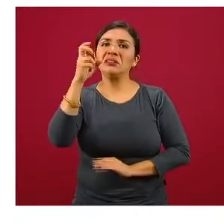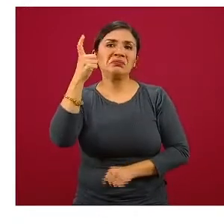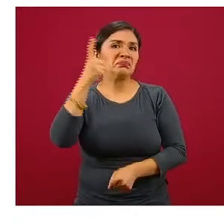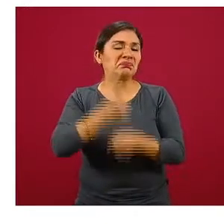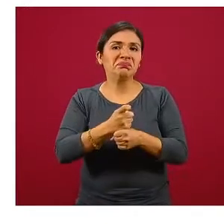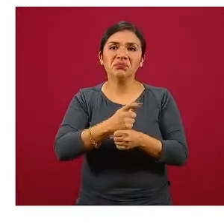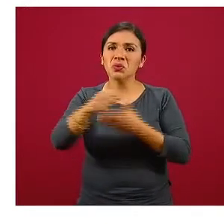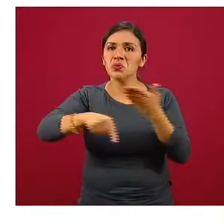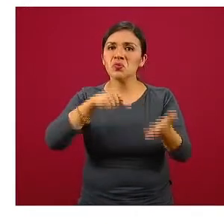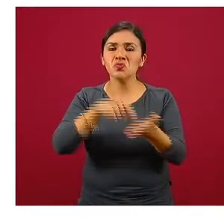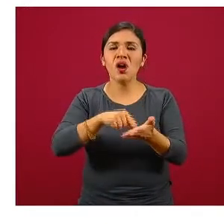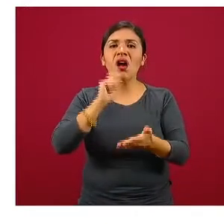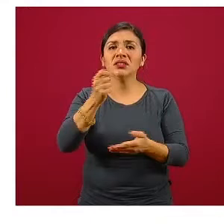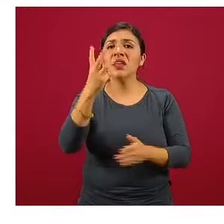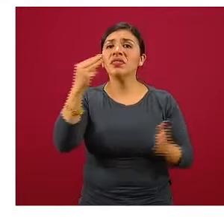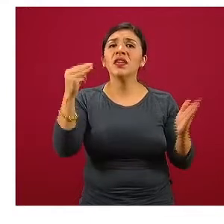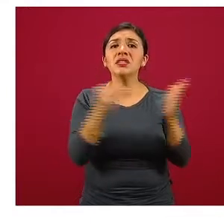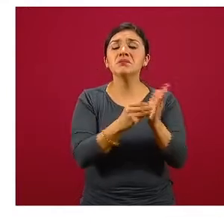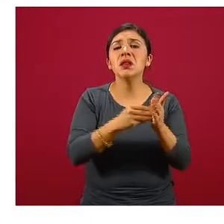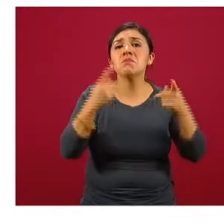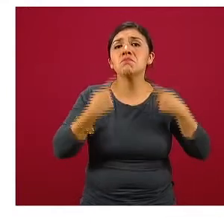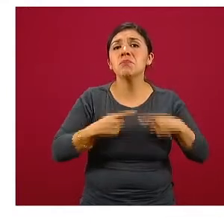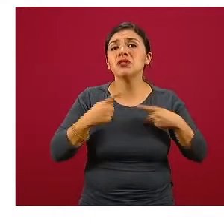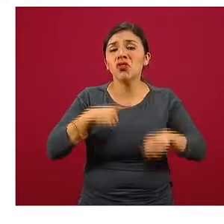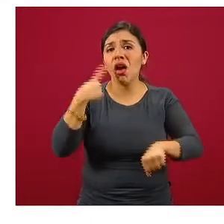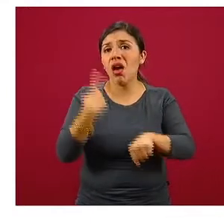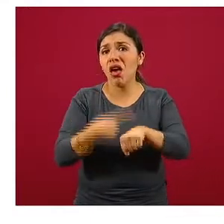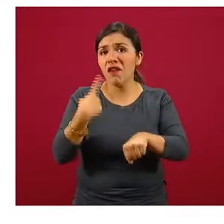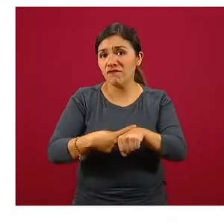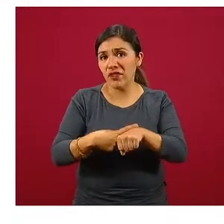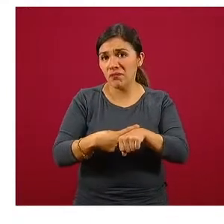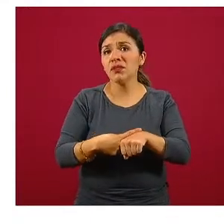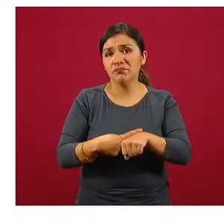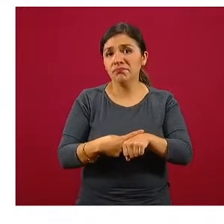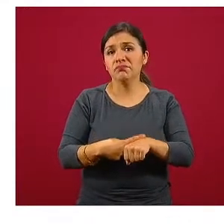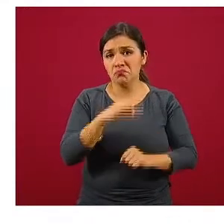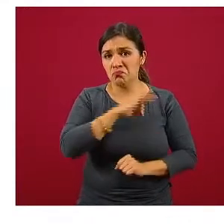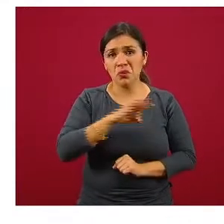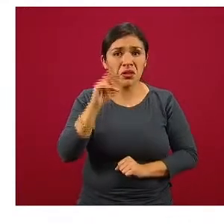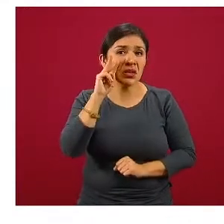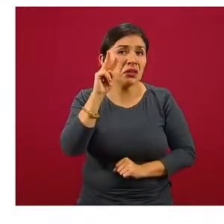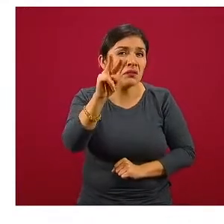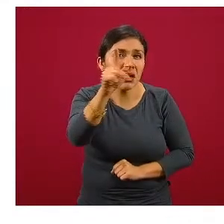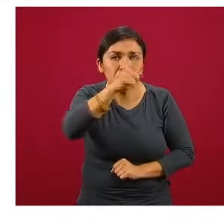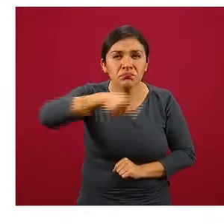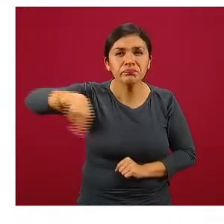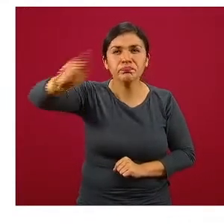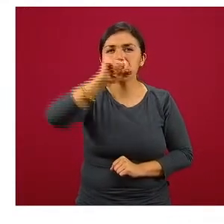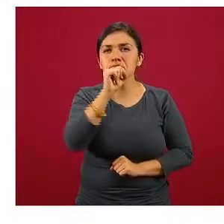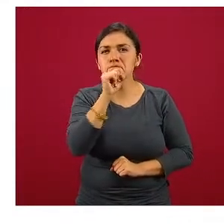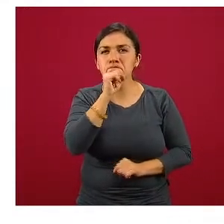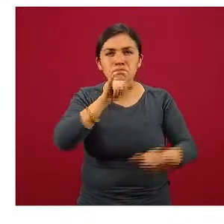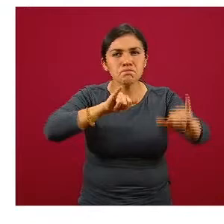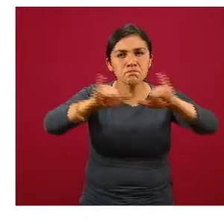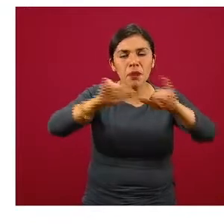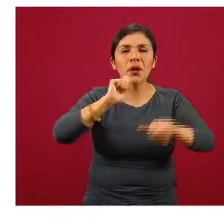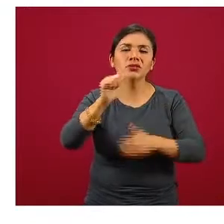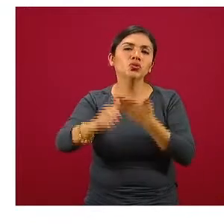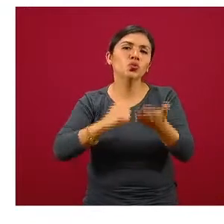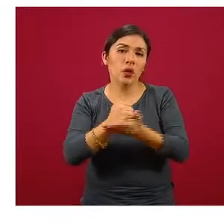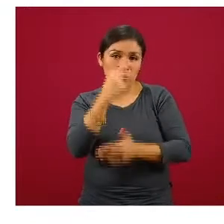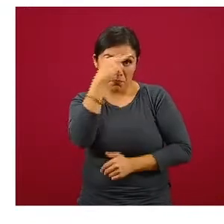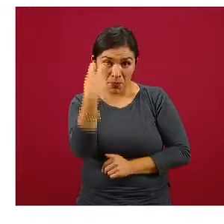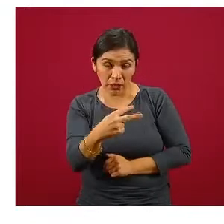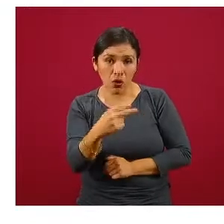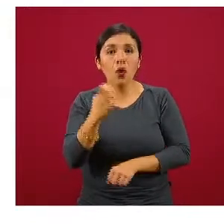que tiene el mapa, que es más de 3.000 casos acumulados, ¿no? Y que los podemos ver claramente en el mapa, pues que son la Ciudad de México y